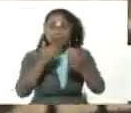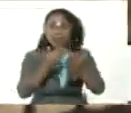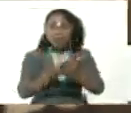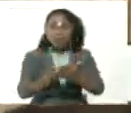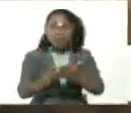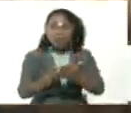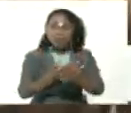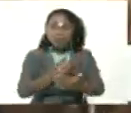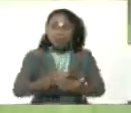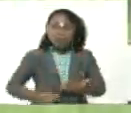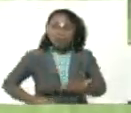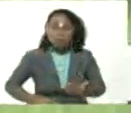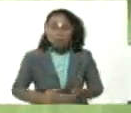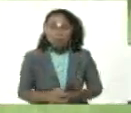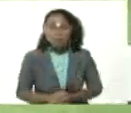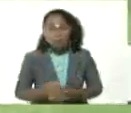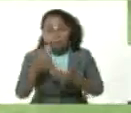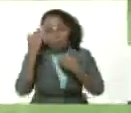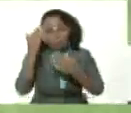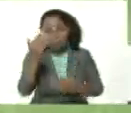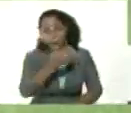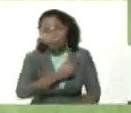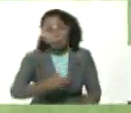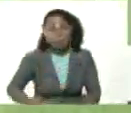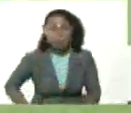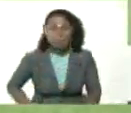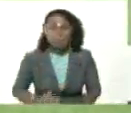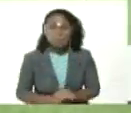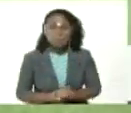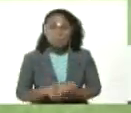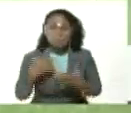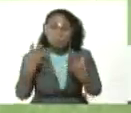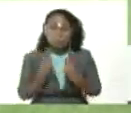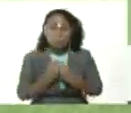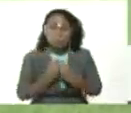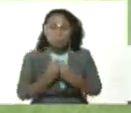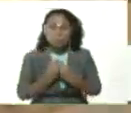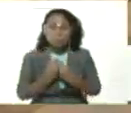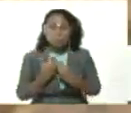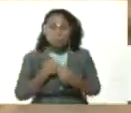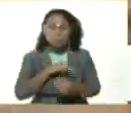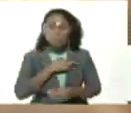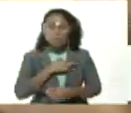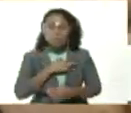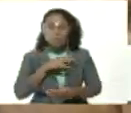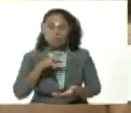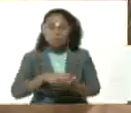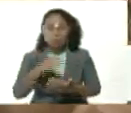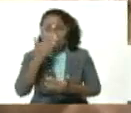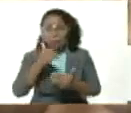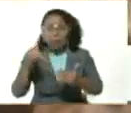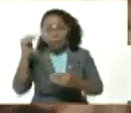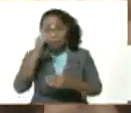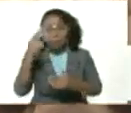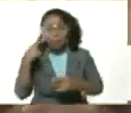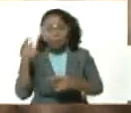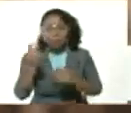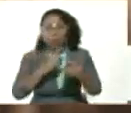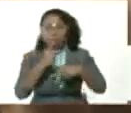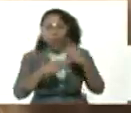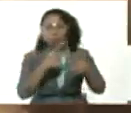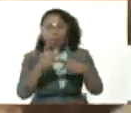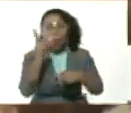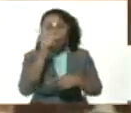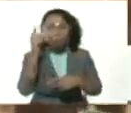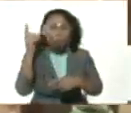presidente. Saludos, presidente. Bueno, conjuntamente con nuestro Estado Mayor Agroproductivo, con estos hombres y